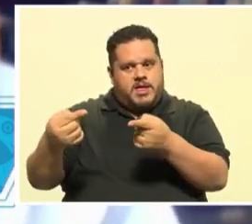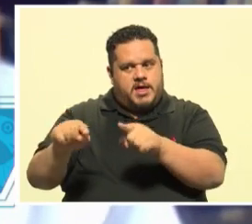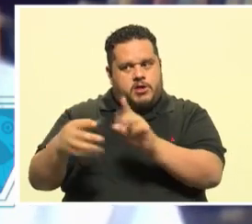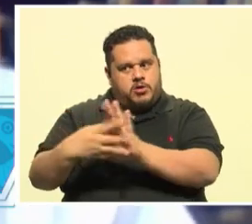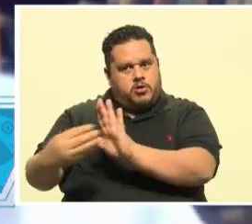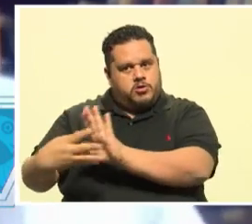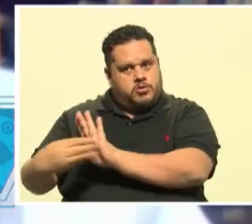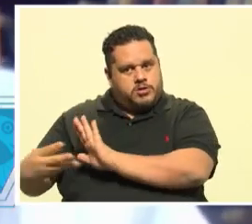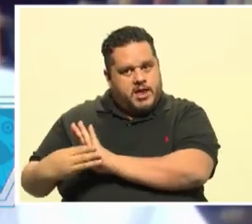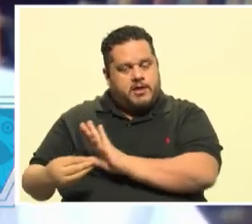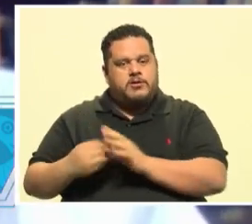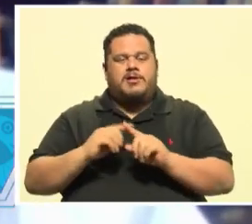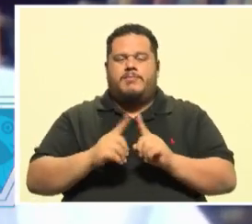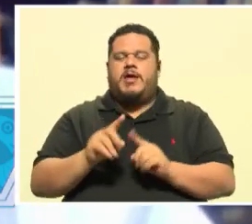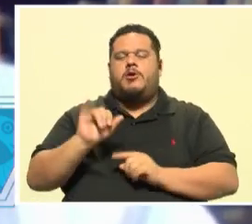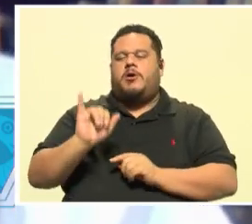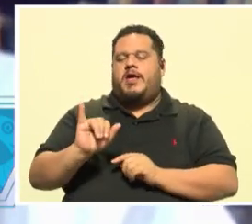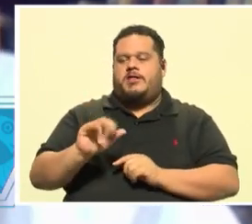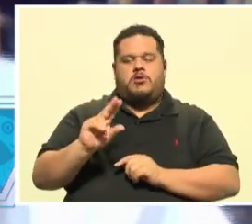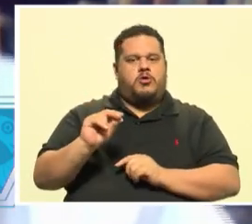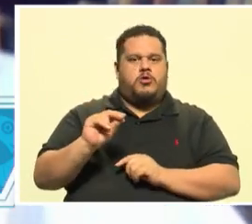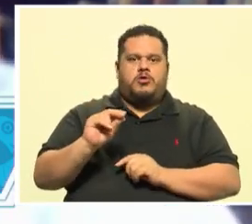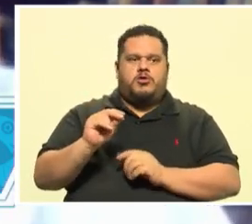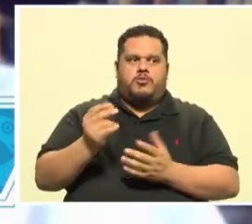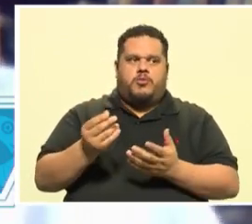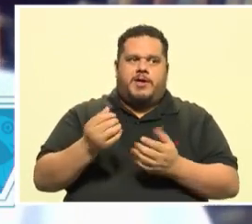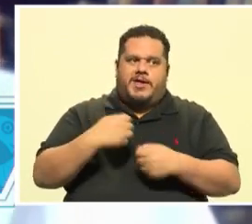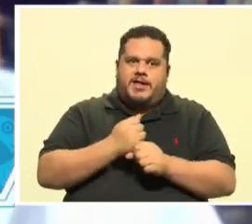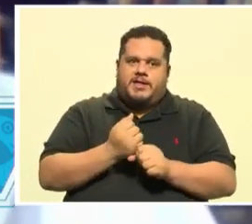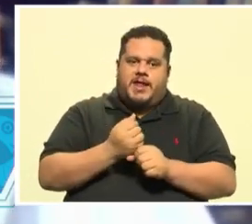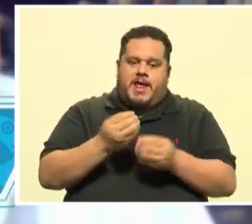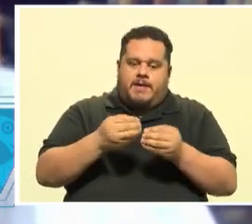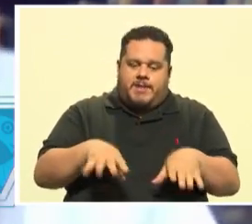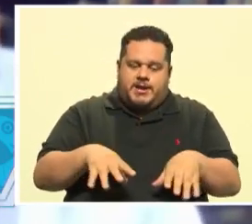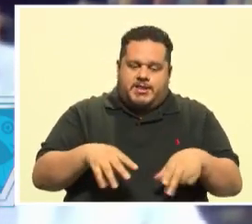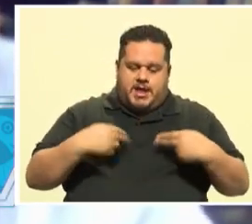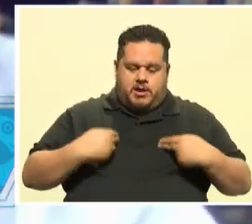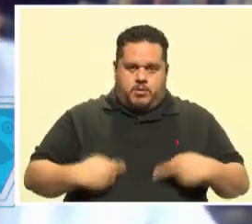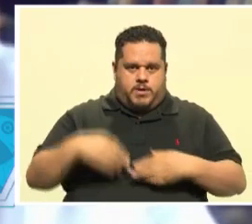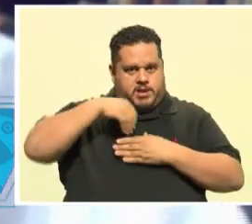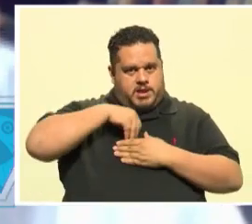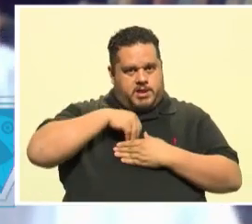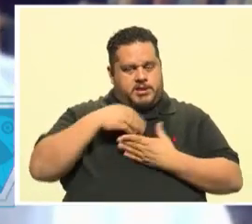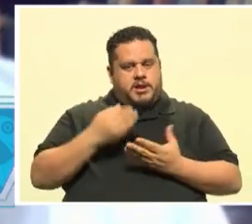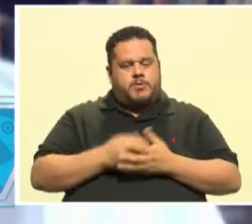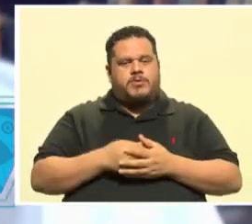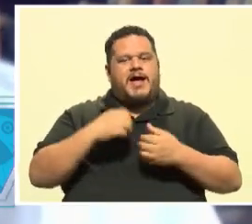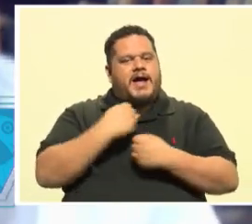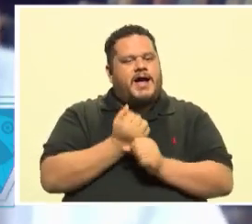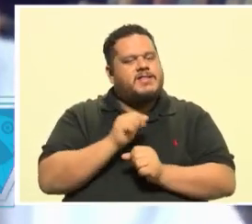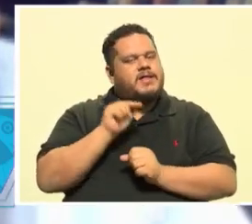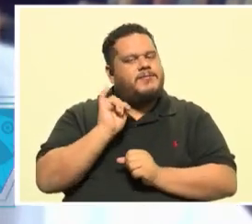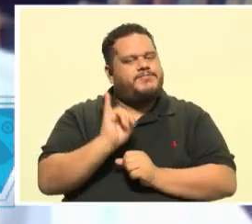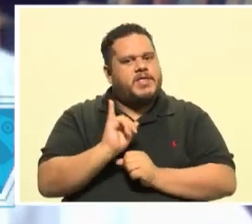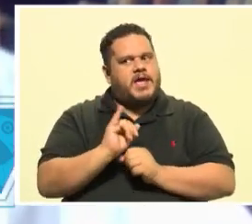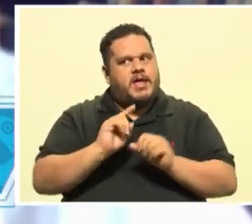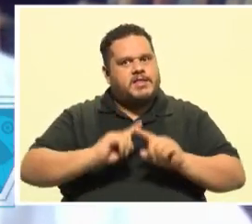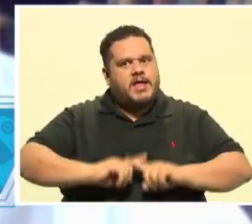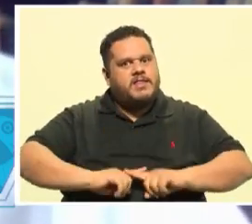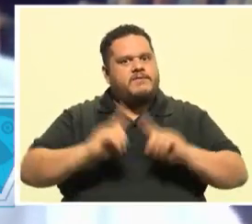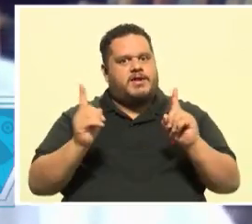duplica el número de personas fallecidas acá en Costa Rica. Es decir, podríamos decir que los costarricenses